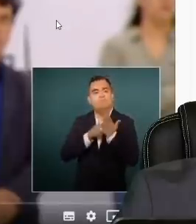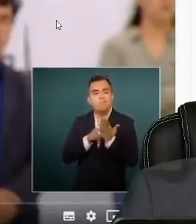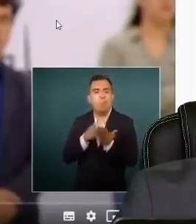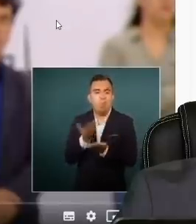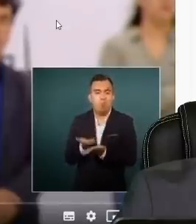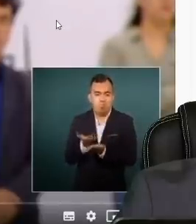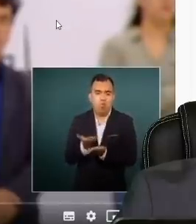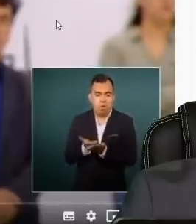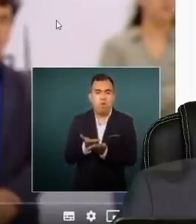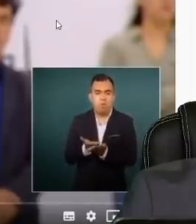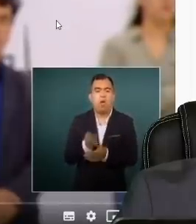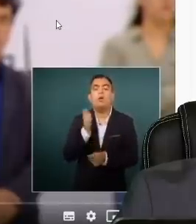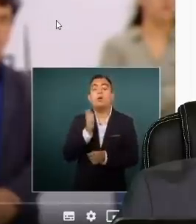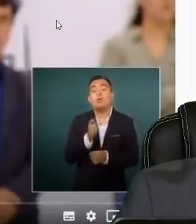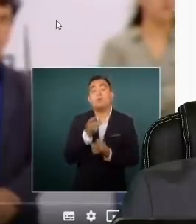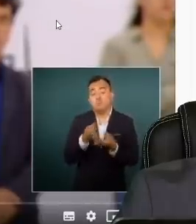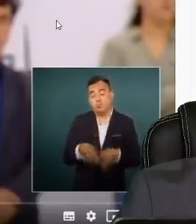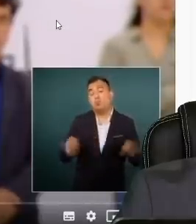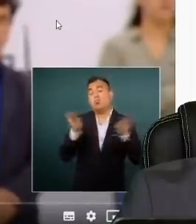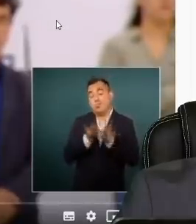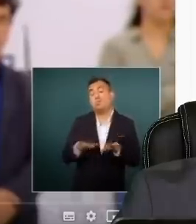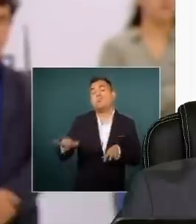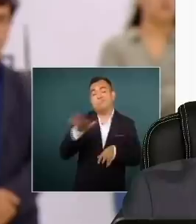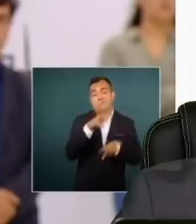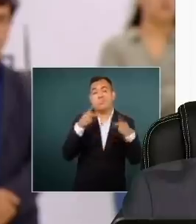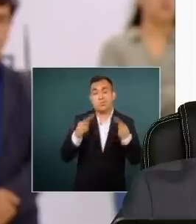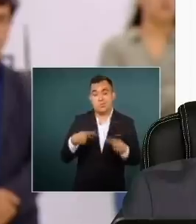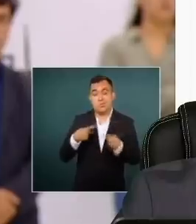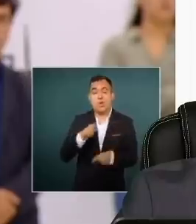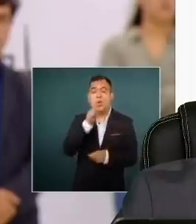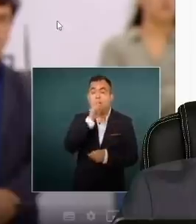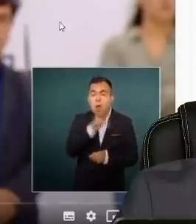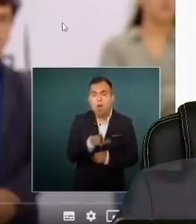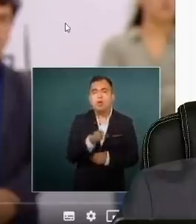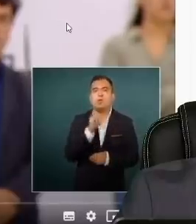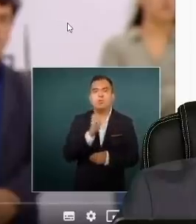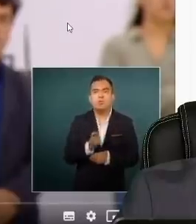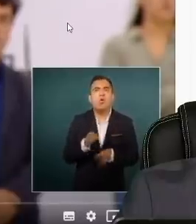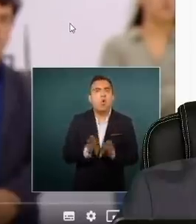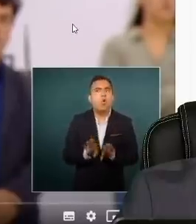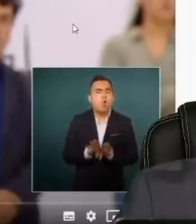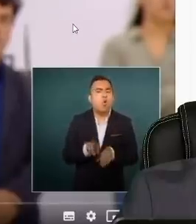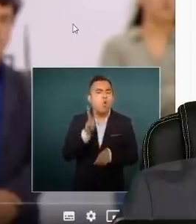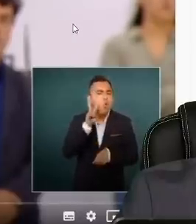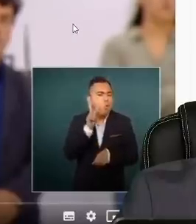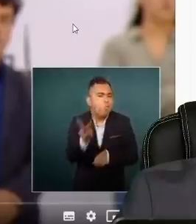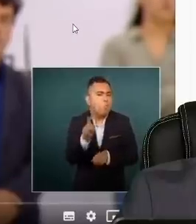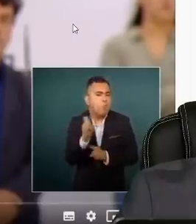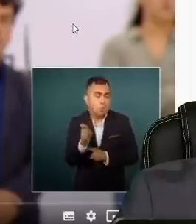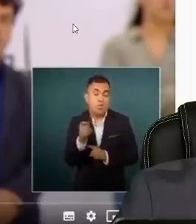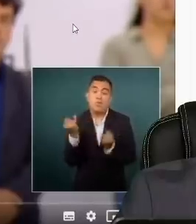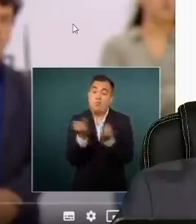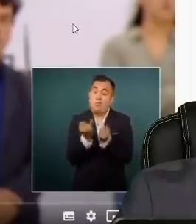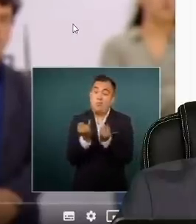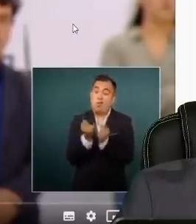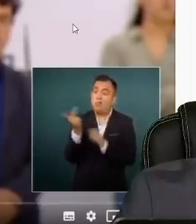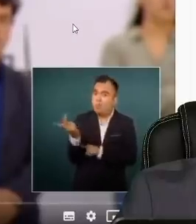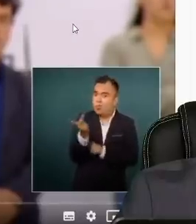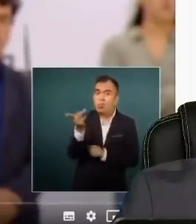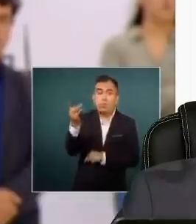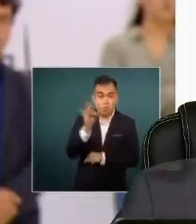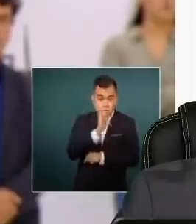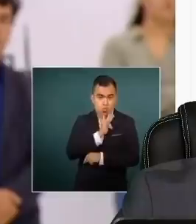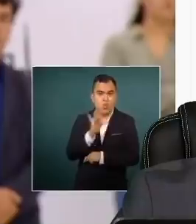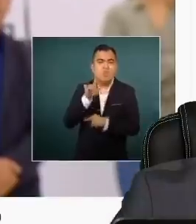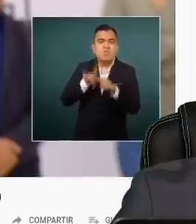importante para los alicientes saber en qué banco como a esta situación y preguntarle ella tiene nos puede